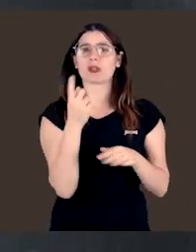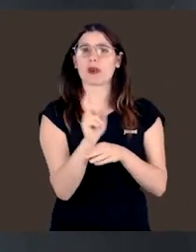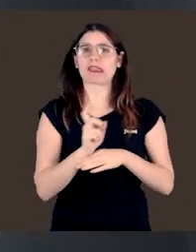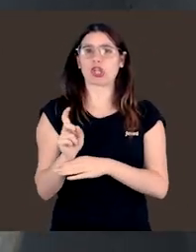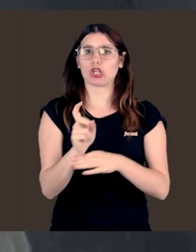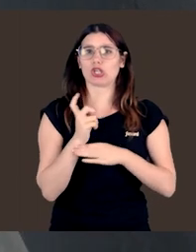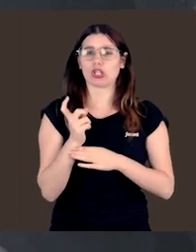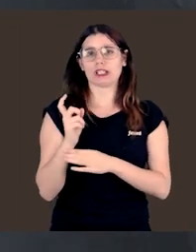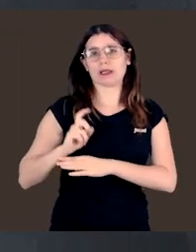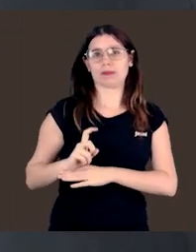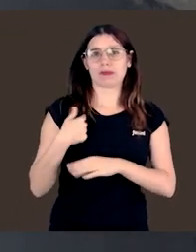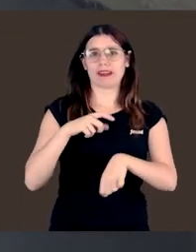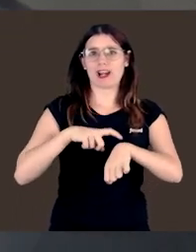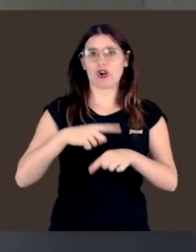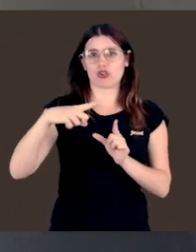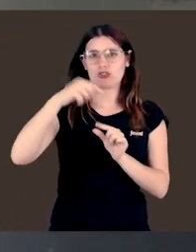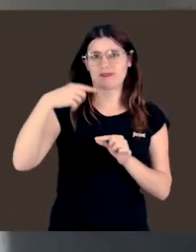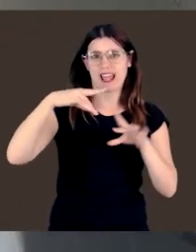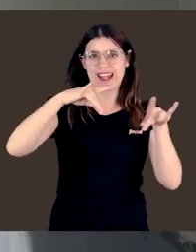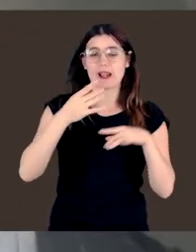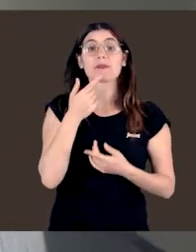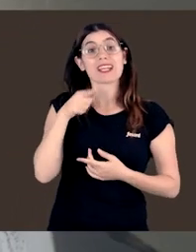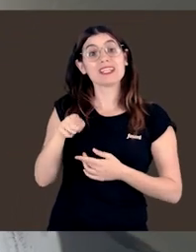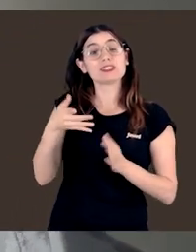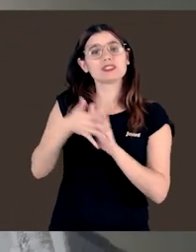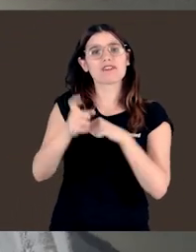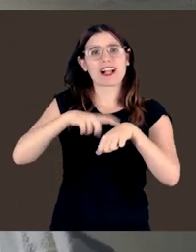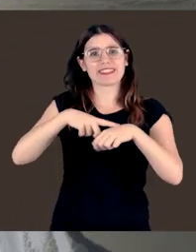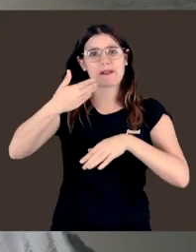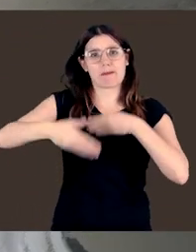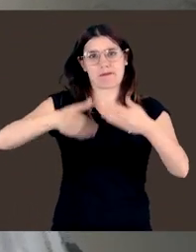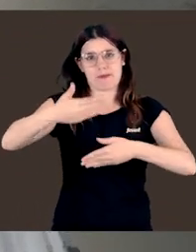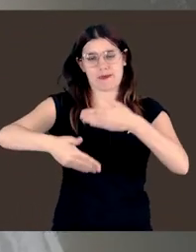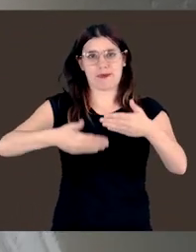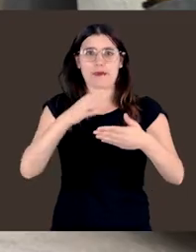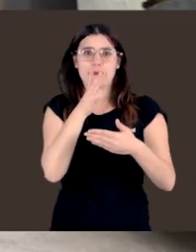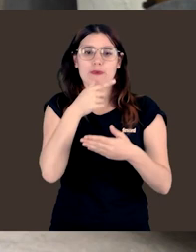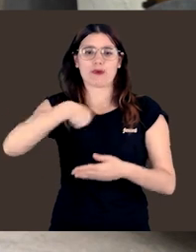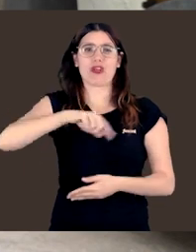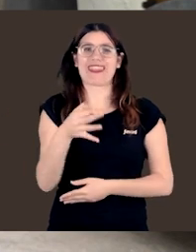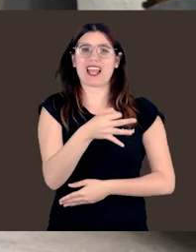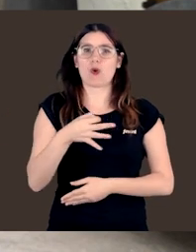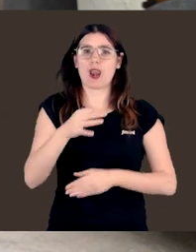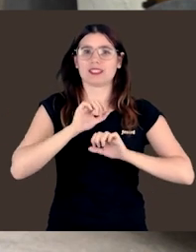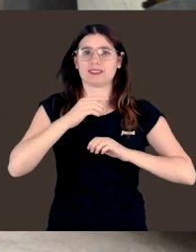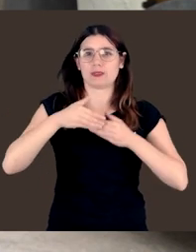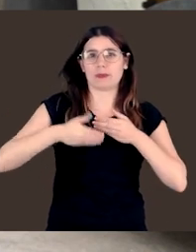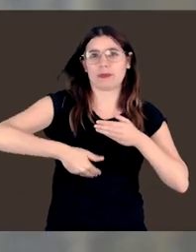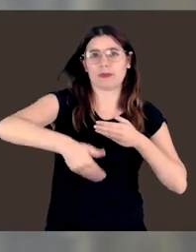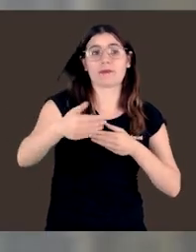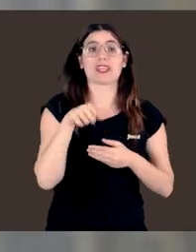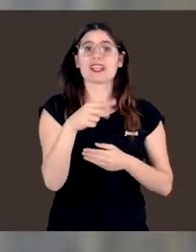también la presencia de un ratón que descansa sobre un reloj de arena. Indica el paso del tiempo de lo que son nuestras células.